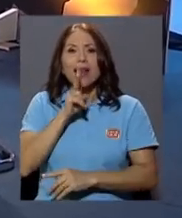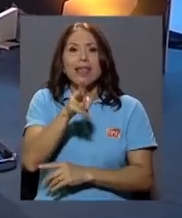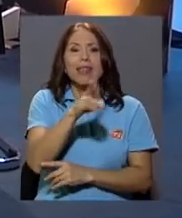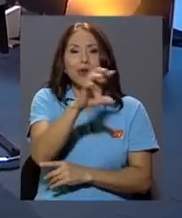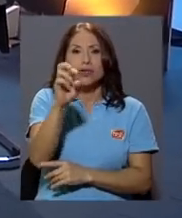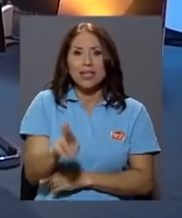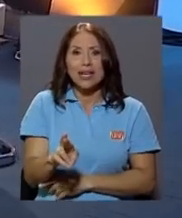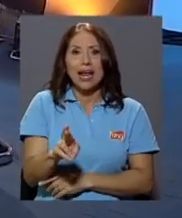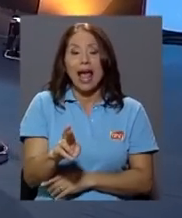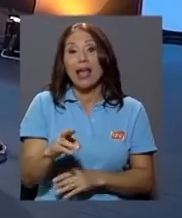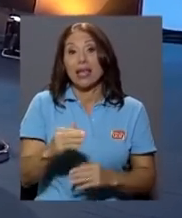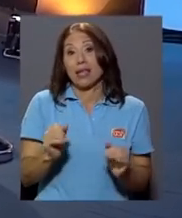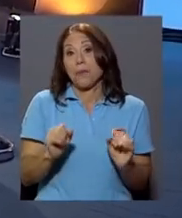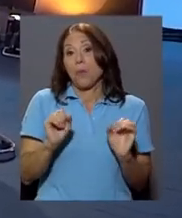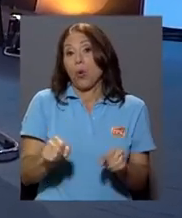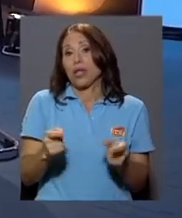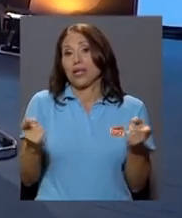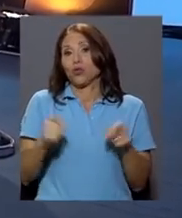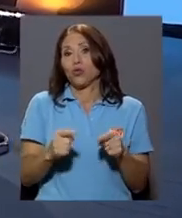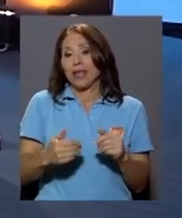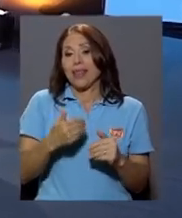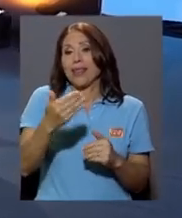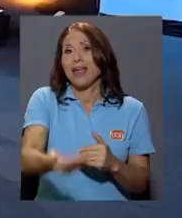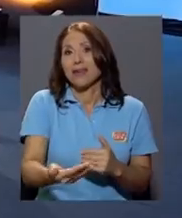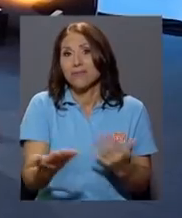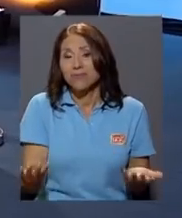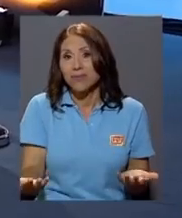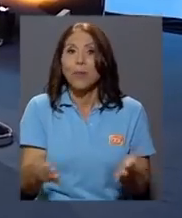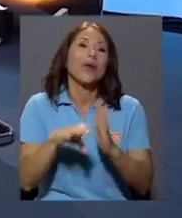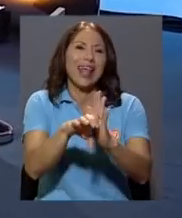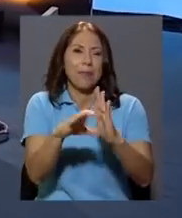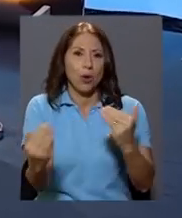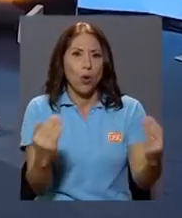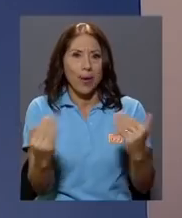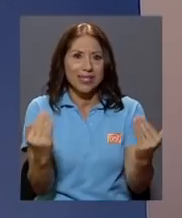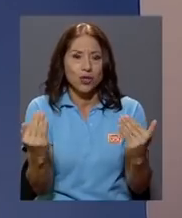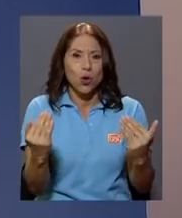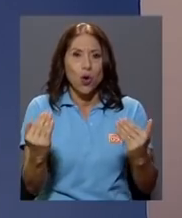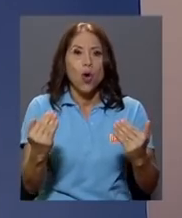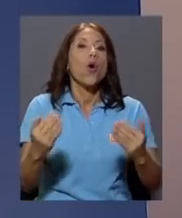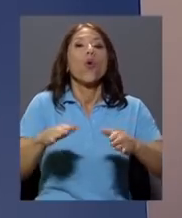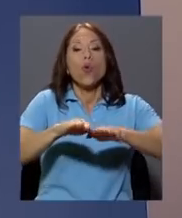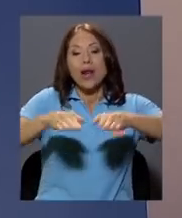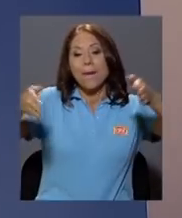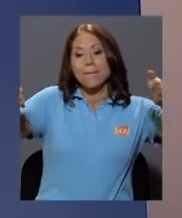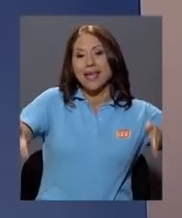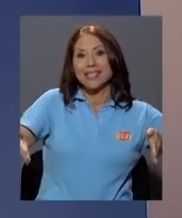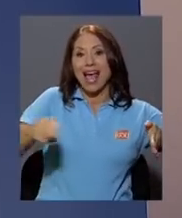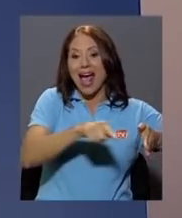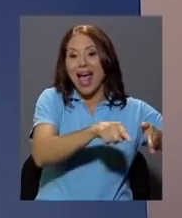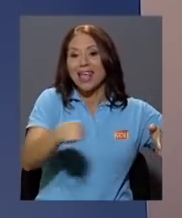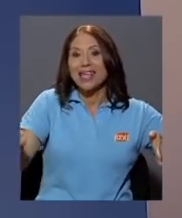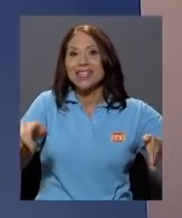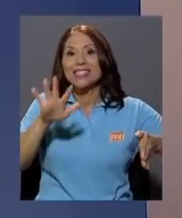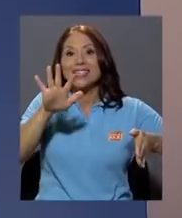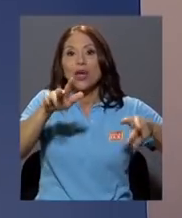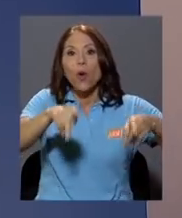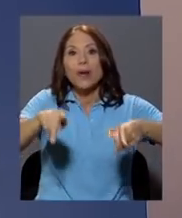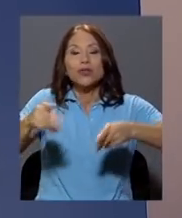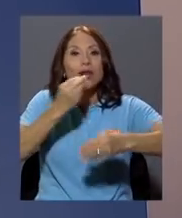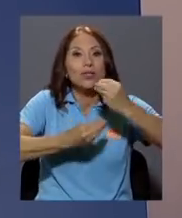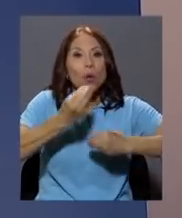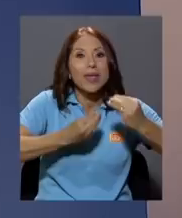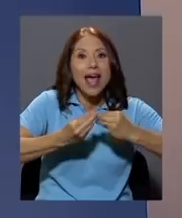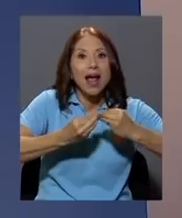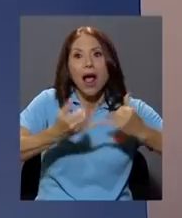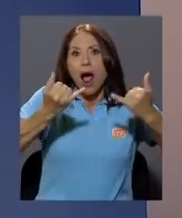Rica es que podríamos tener un escenario en el que había una mesa donde comían 5 personas. Y esa comida hoy va a ser repartida